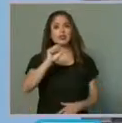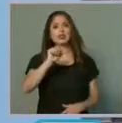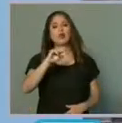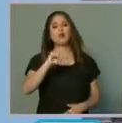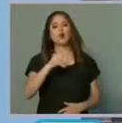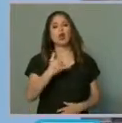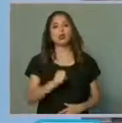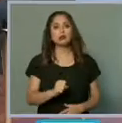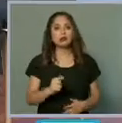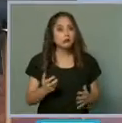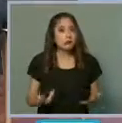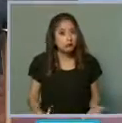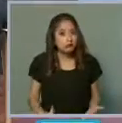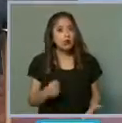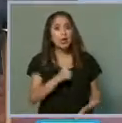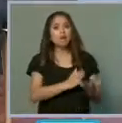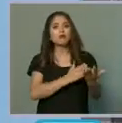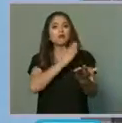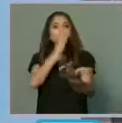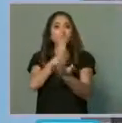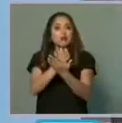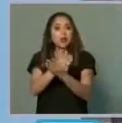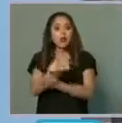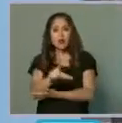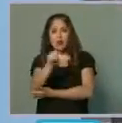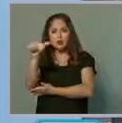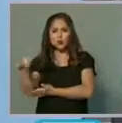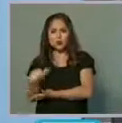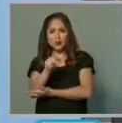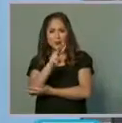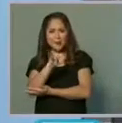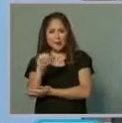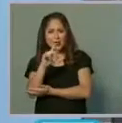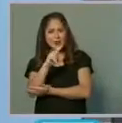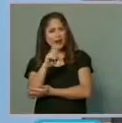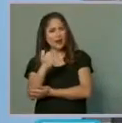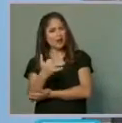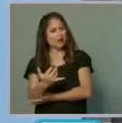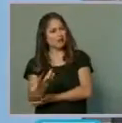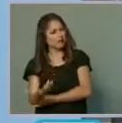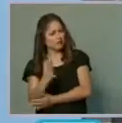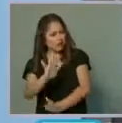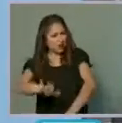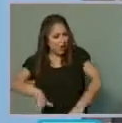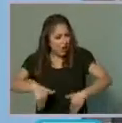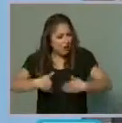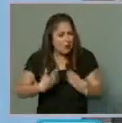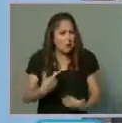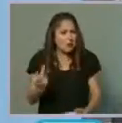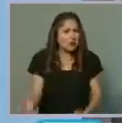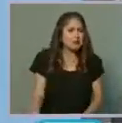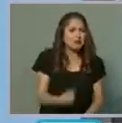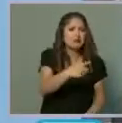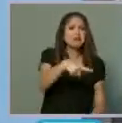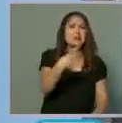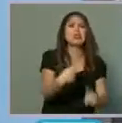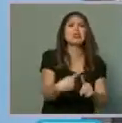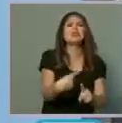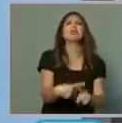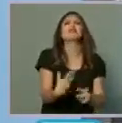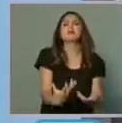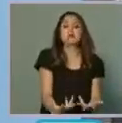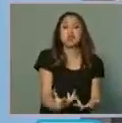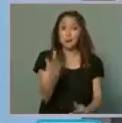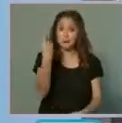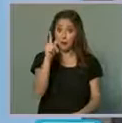entrada sabía. a la Nueva España. Y entonces, bueno, el virrey, todo el mundo sale y sabe y dice, ¿quiénes son? Bueno, pues resulta que un señor,